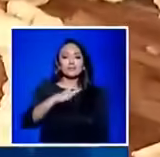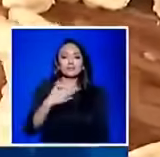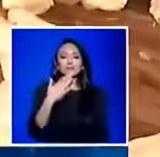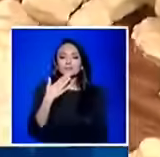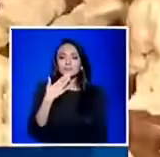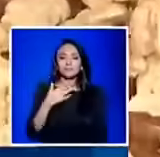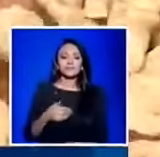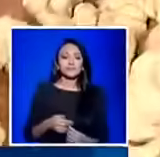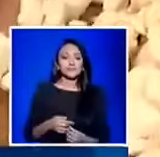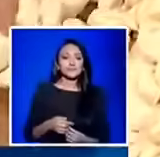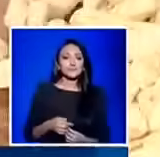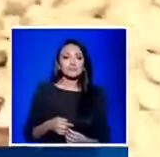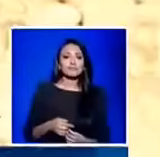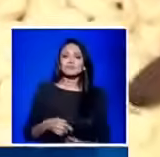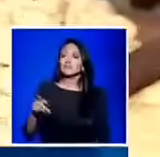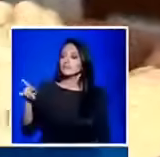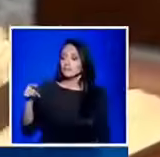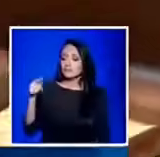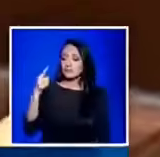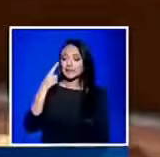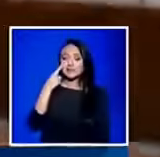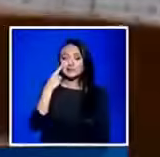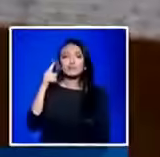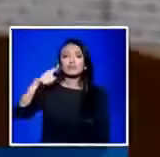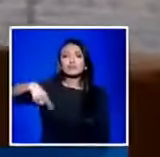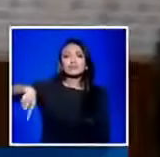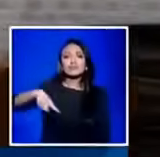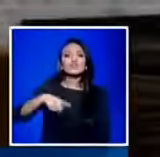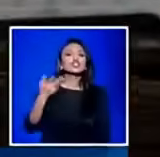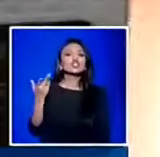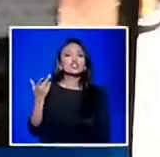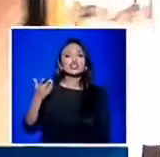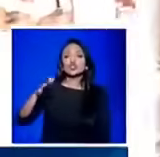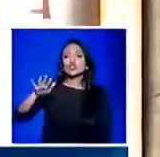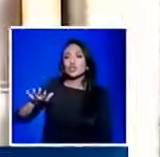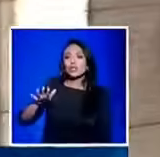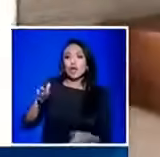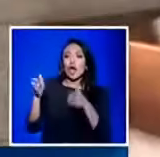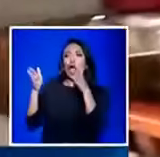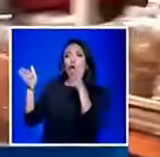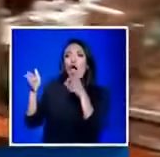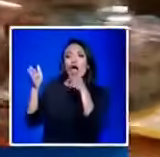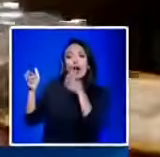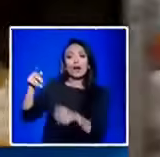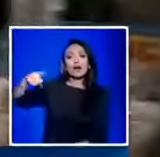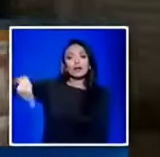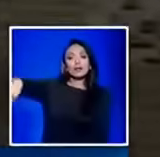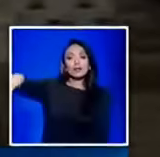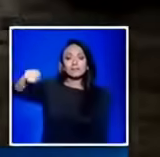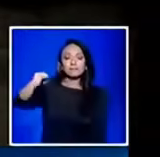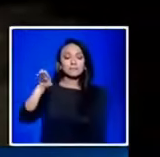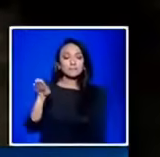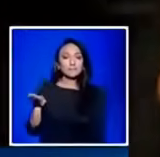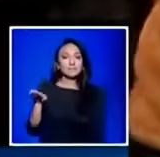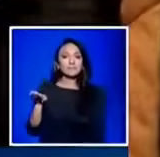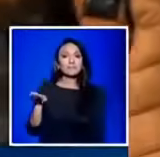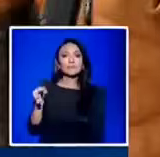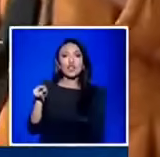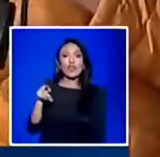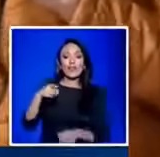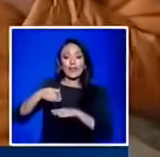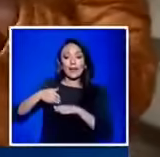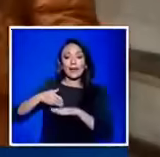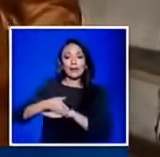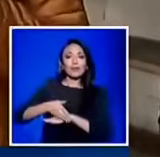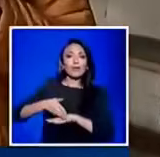Vamos a trasladarnos hacia el horno maravilloso que es el auténtico horno de leña.